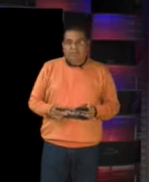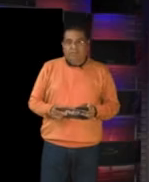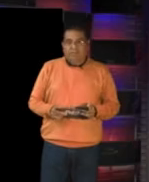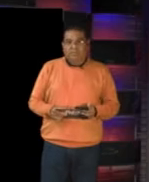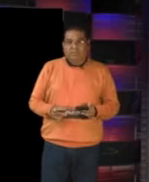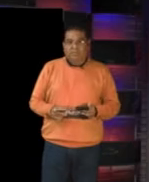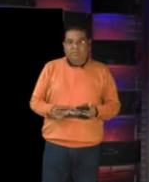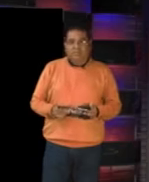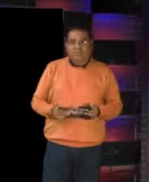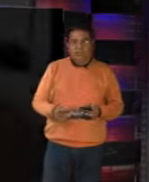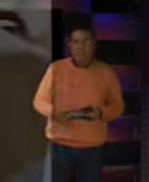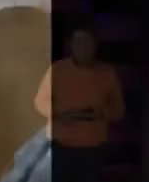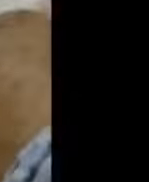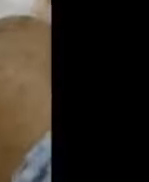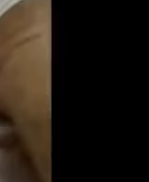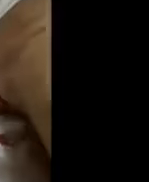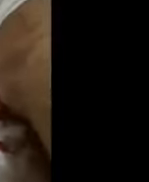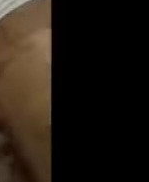lo narró.